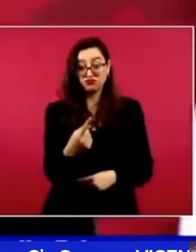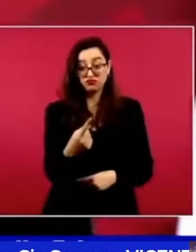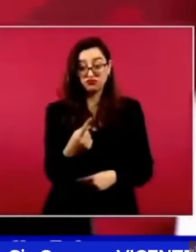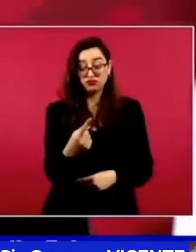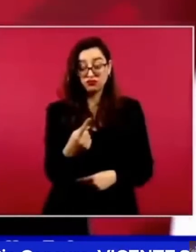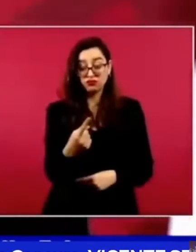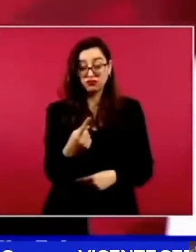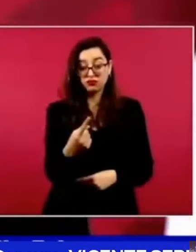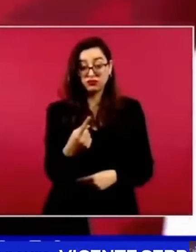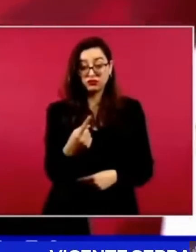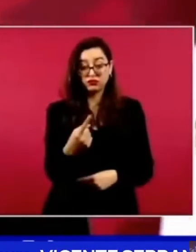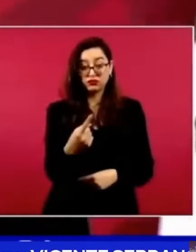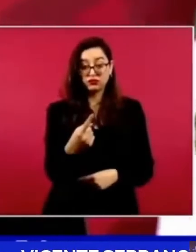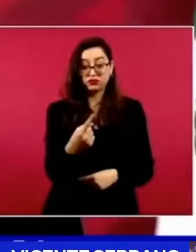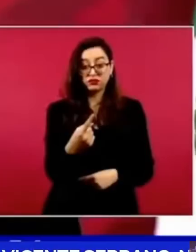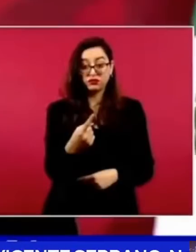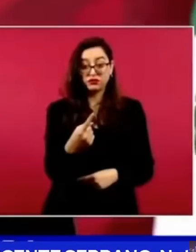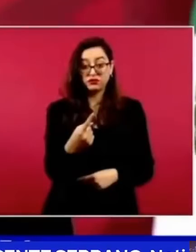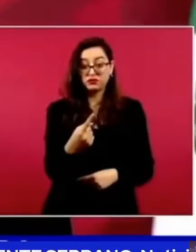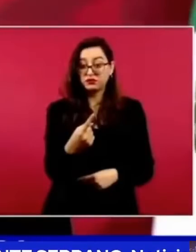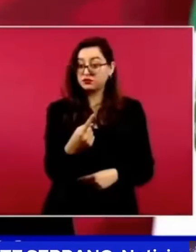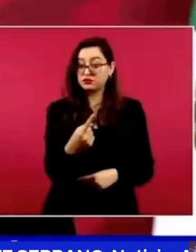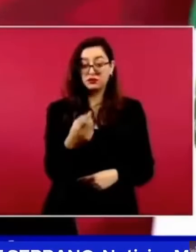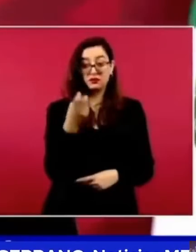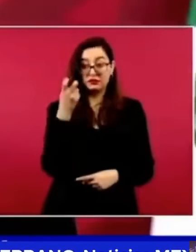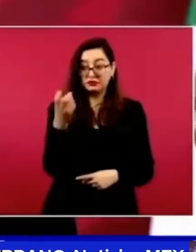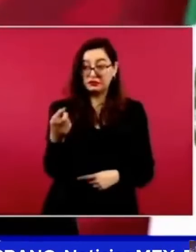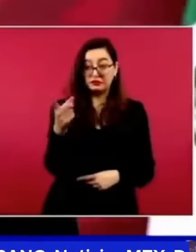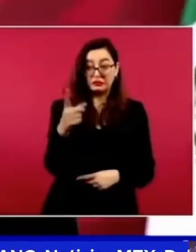que, además de una vileza,